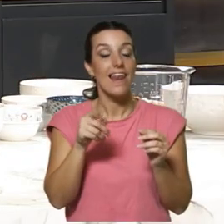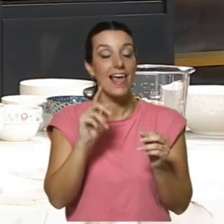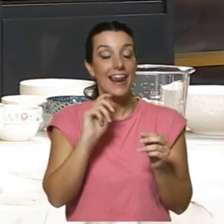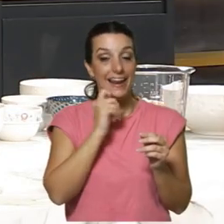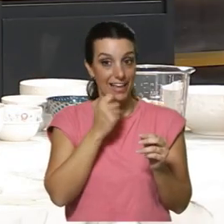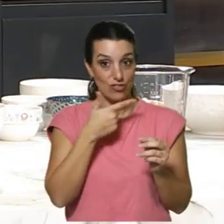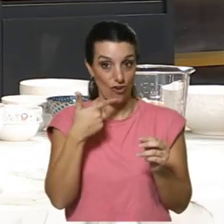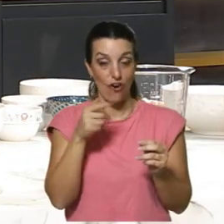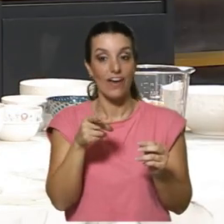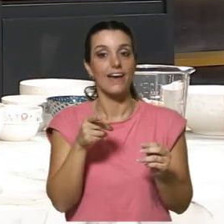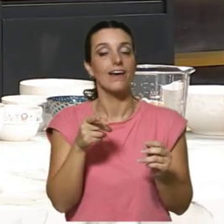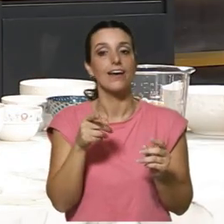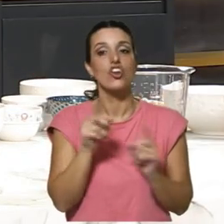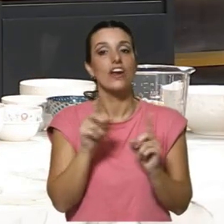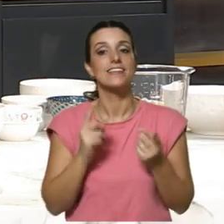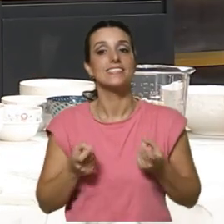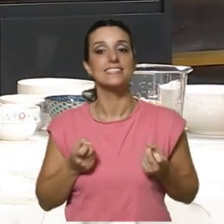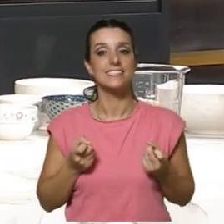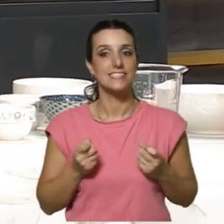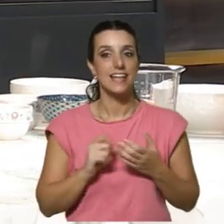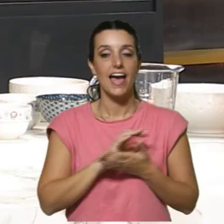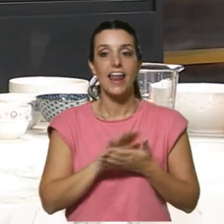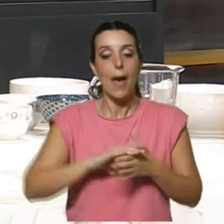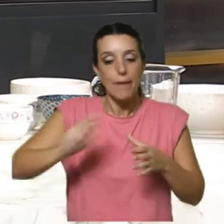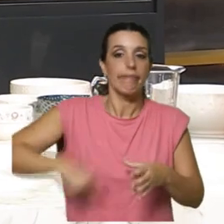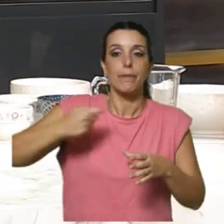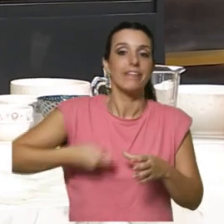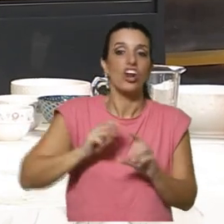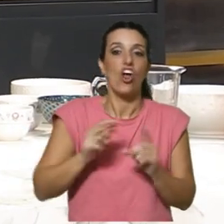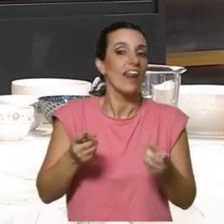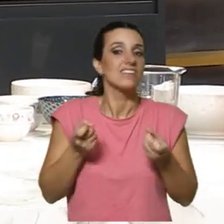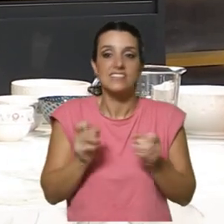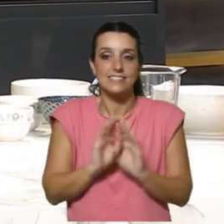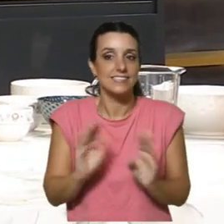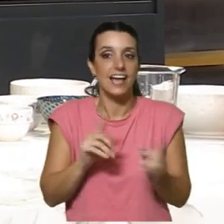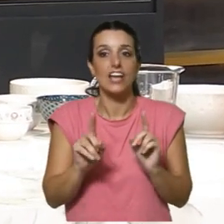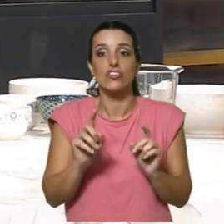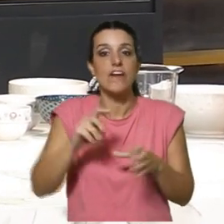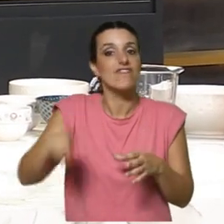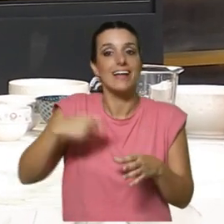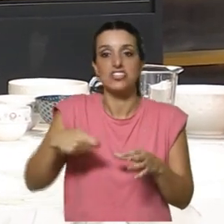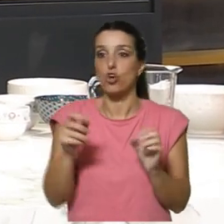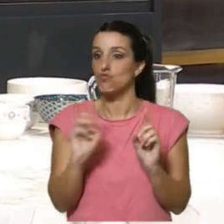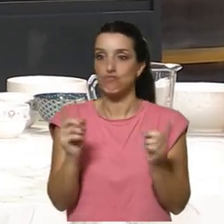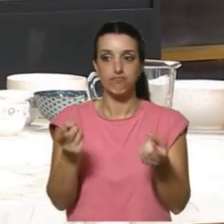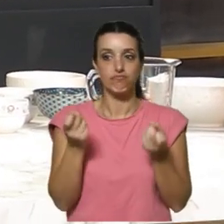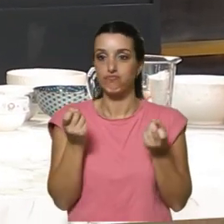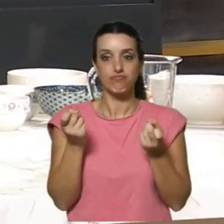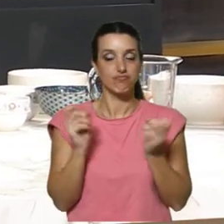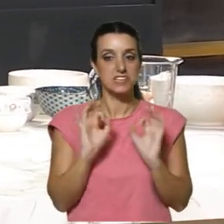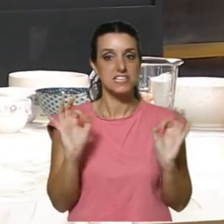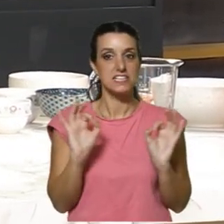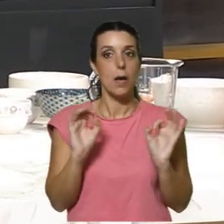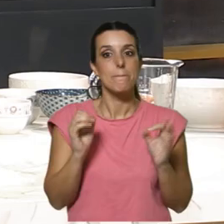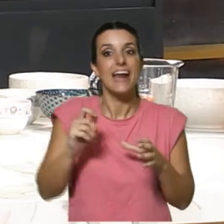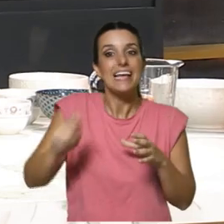esta receta es que vos no necesitas incorporar aire. Entonces, la idea es no hacerlo con batidor, porque cuando vos haces esto, precisamente